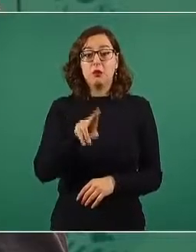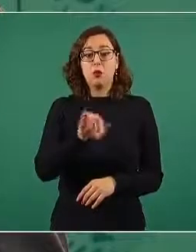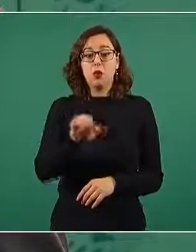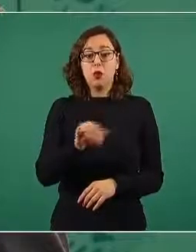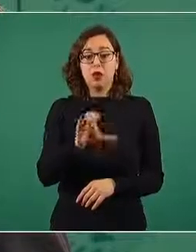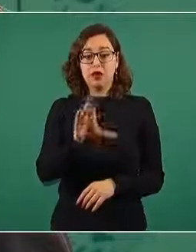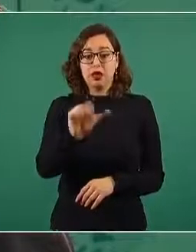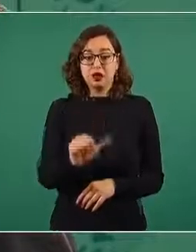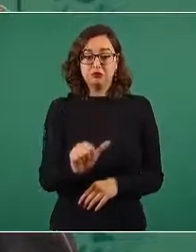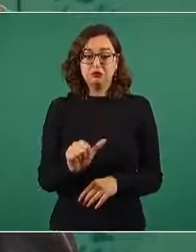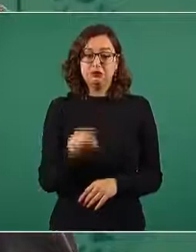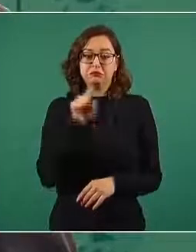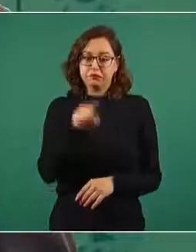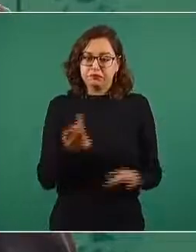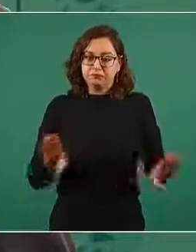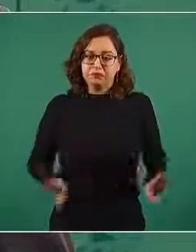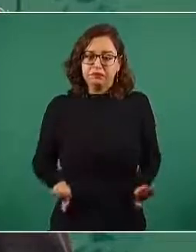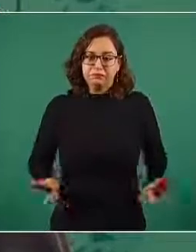intachable,